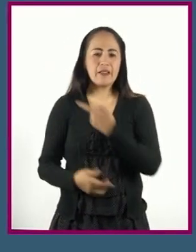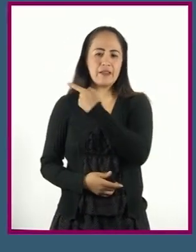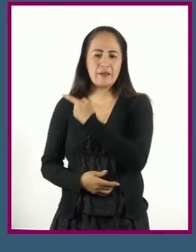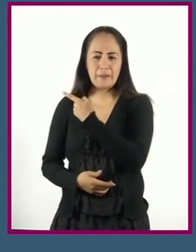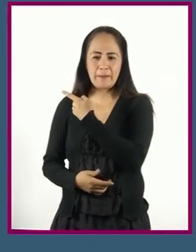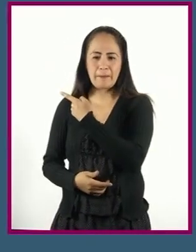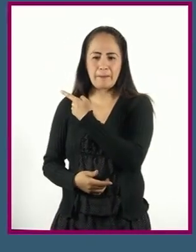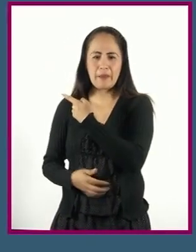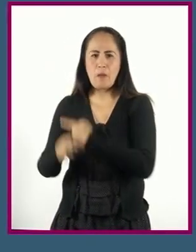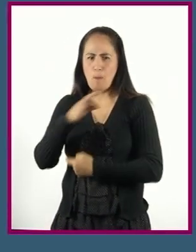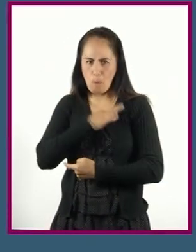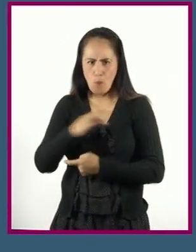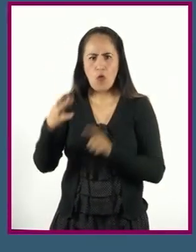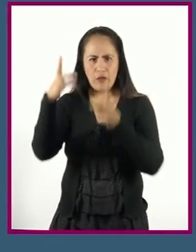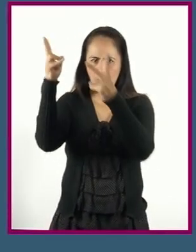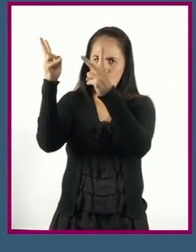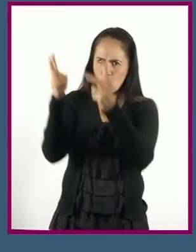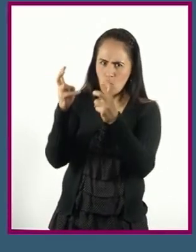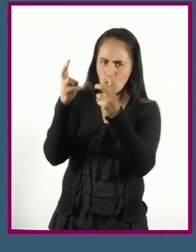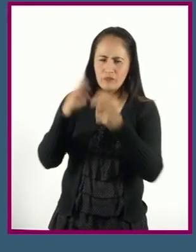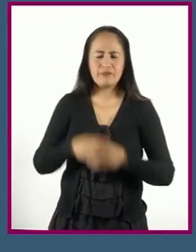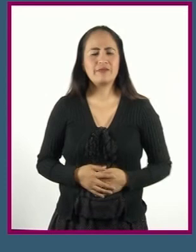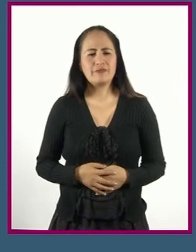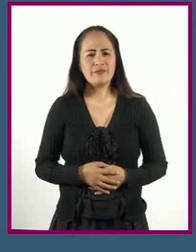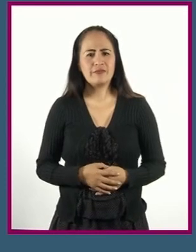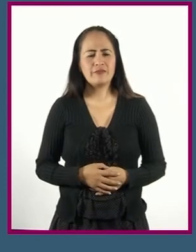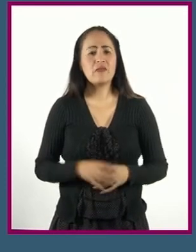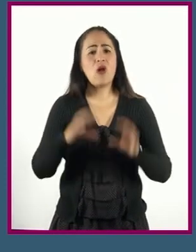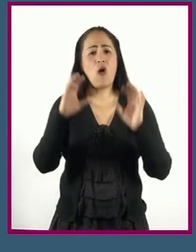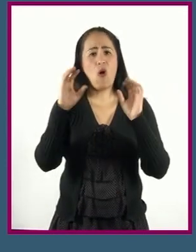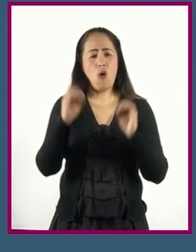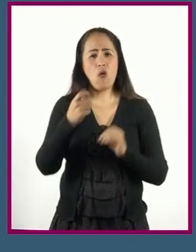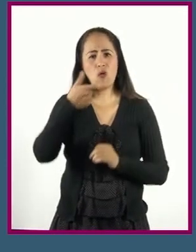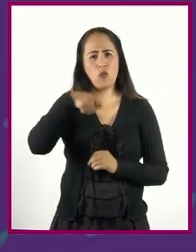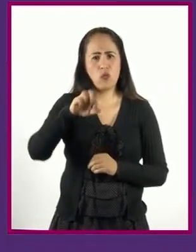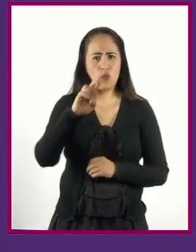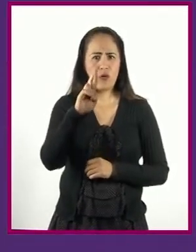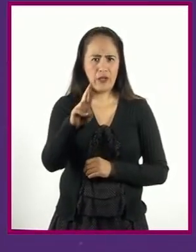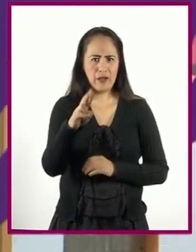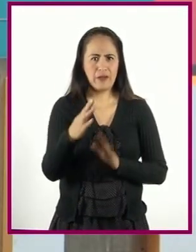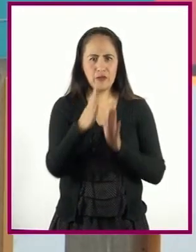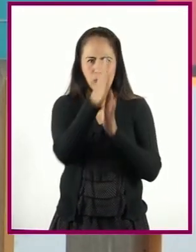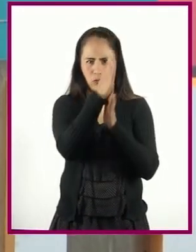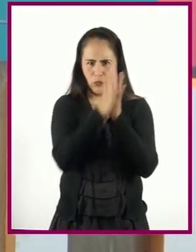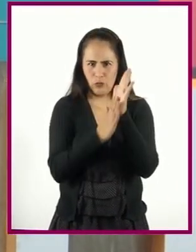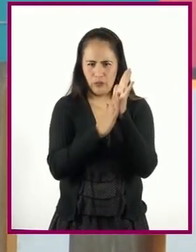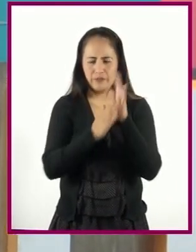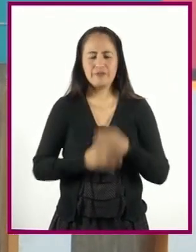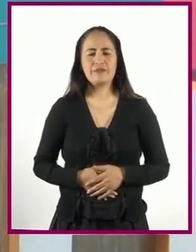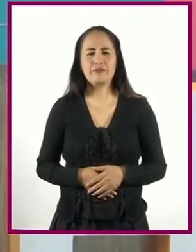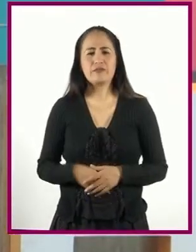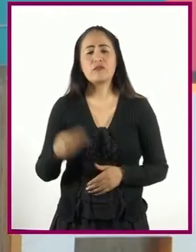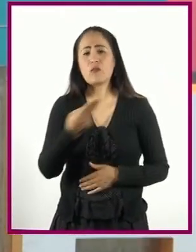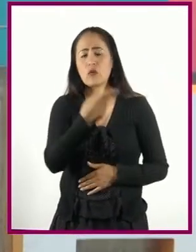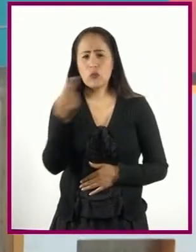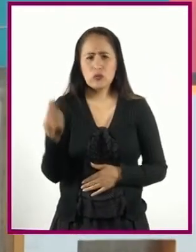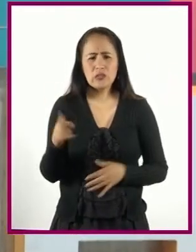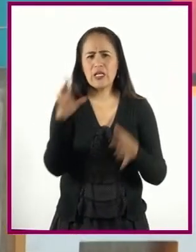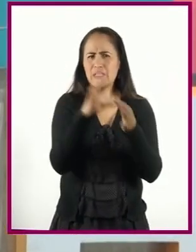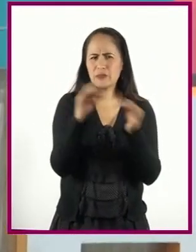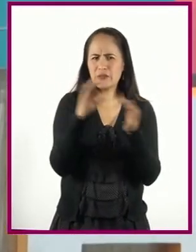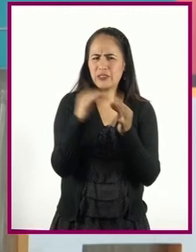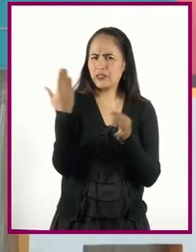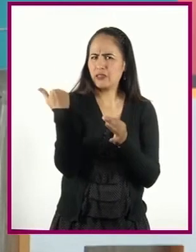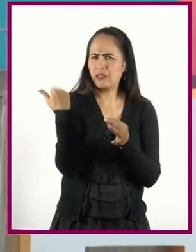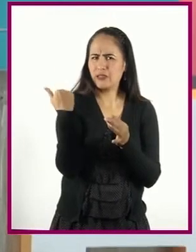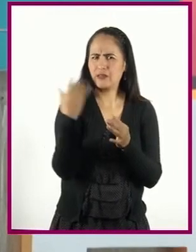dirección electrónica. O utilicen el siguiente código QR. Para fundamentar su explicación sobre la actividad